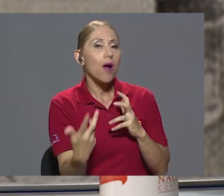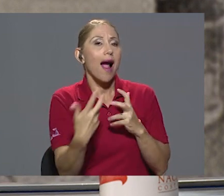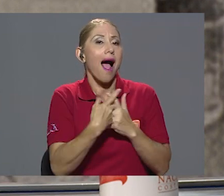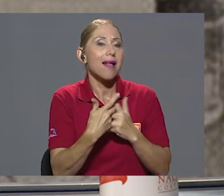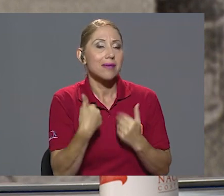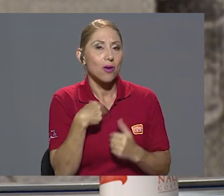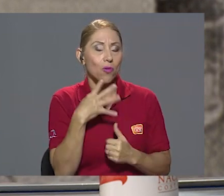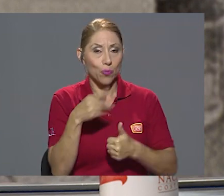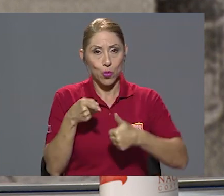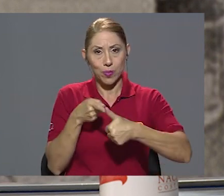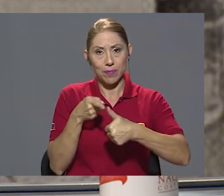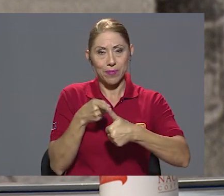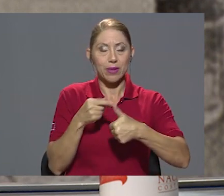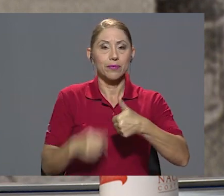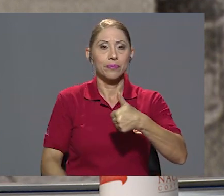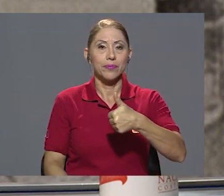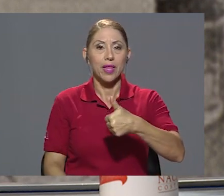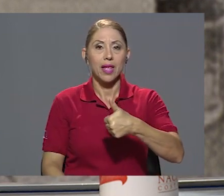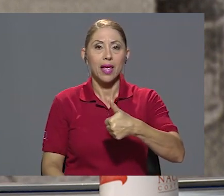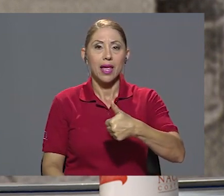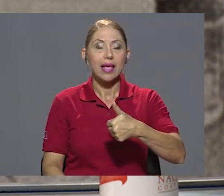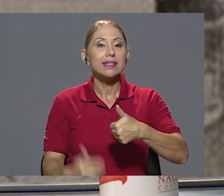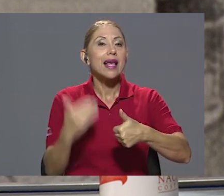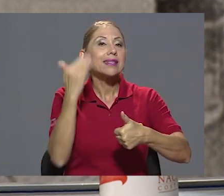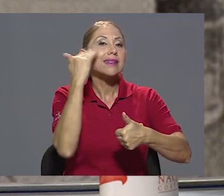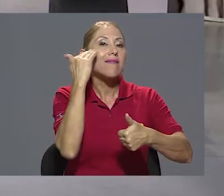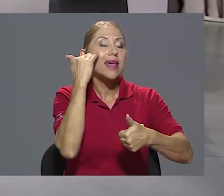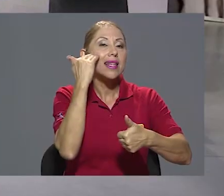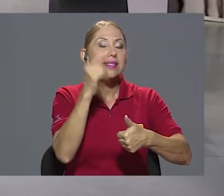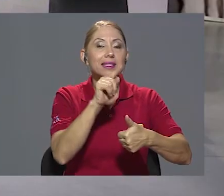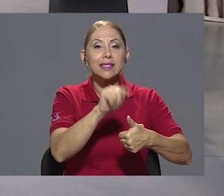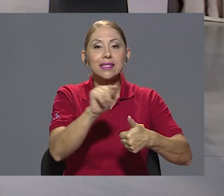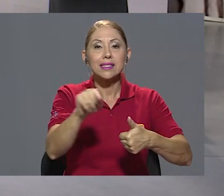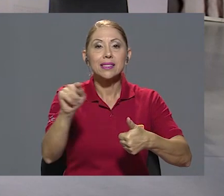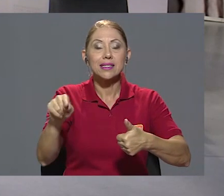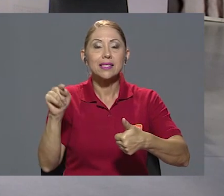hemos mencionado. Un primer descriptor es los saberes